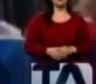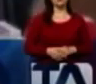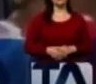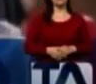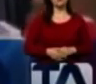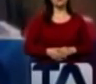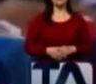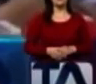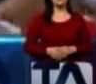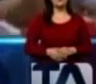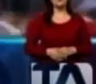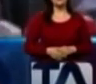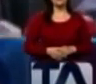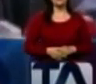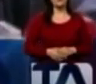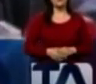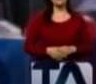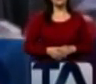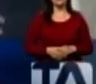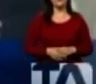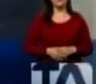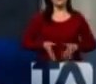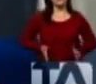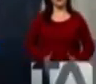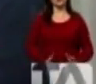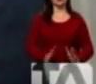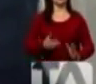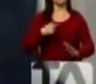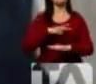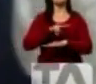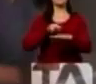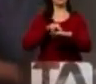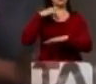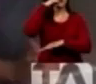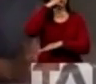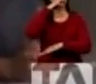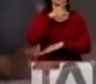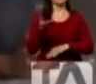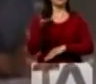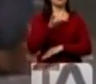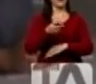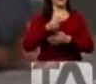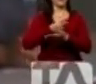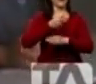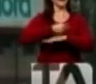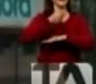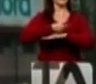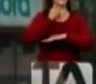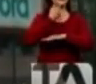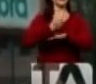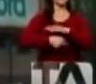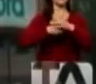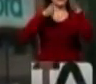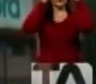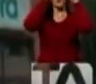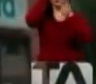enseguida, se mueve enseguida hacia el niño normal. Mientras el gerente administrativo del hospital, al tiempo de cuestionar la atención que se habría brindado